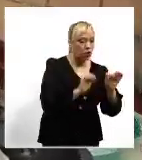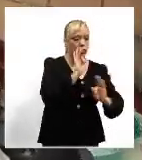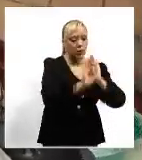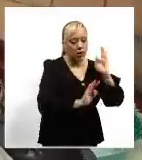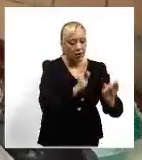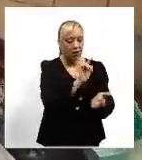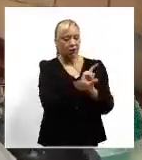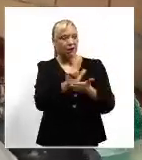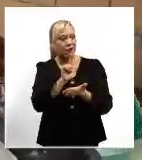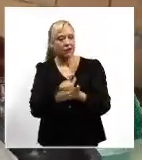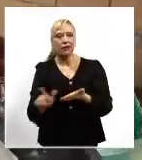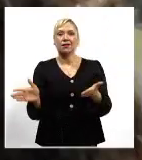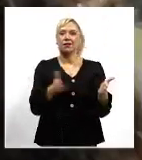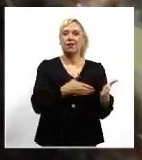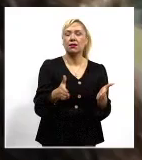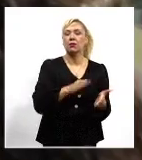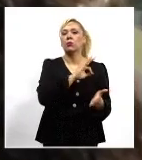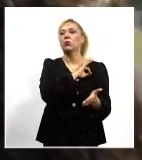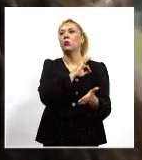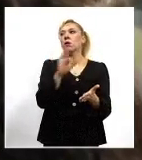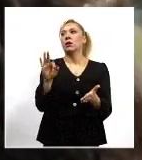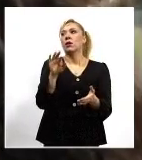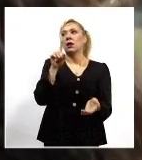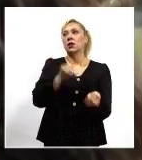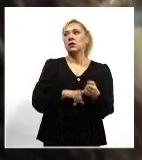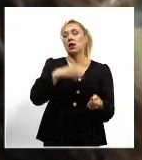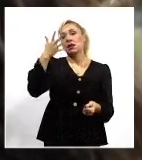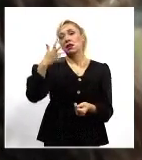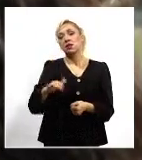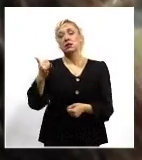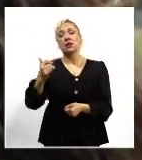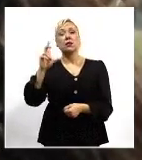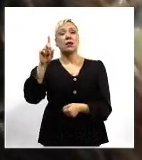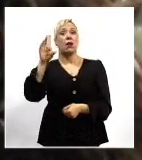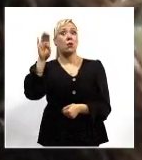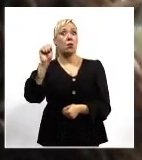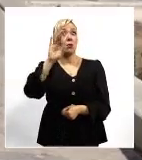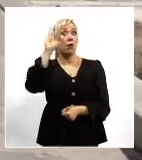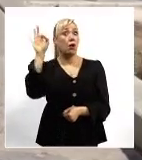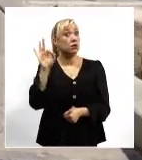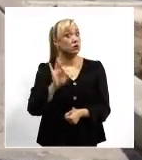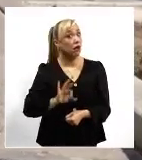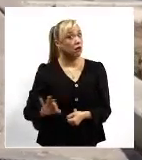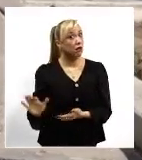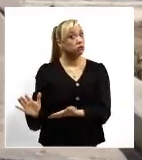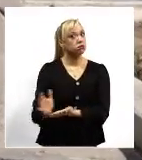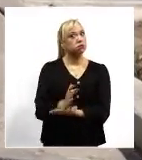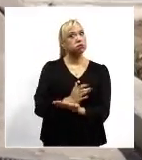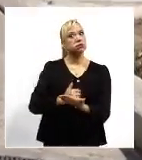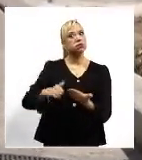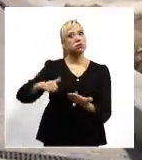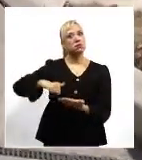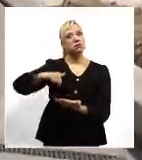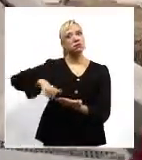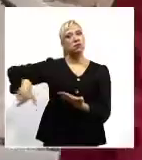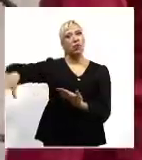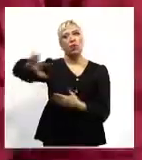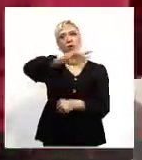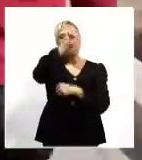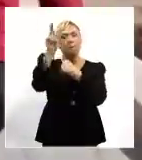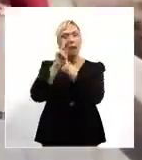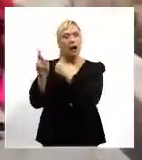cuidado podrían llegar a representar entre un 10 y 39% del Producto Interno Bruto de los